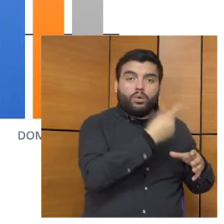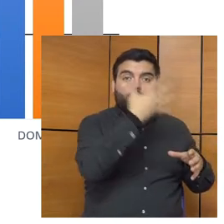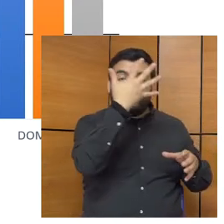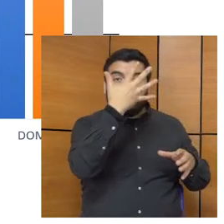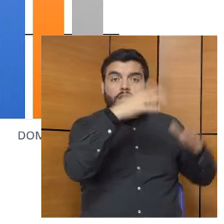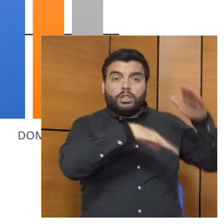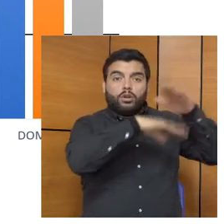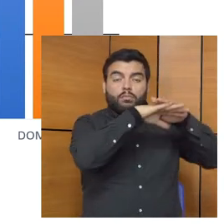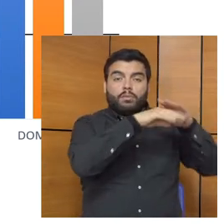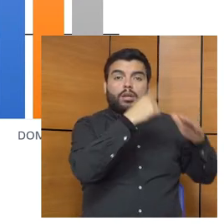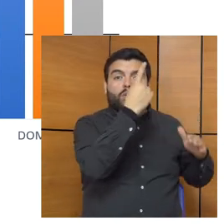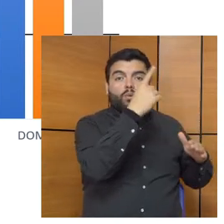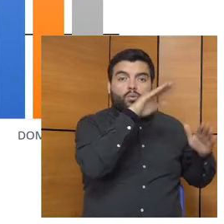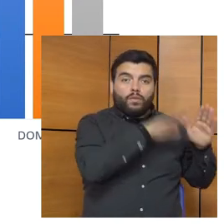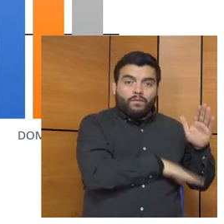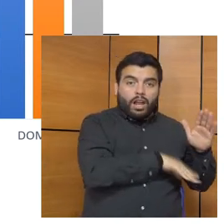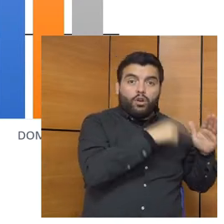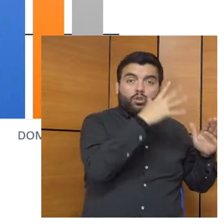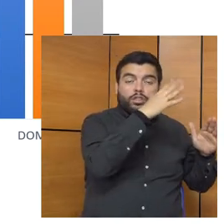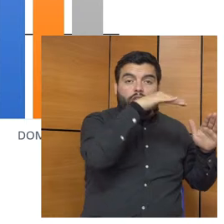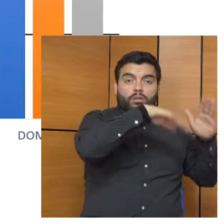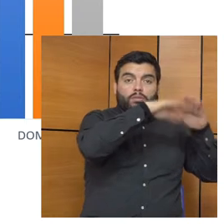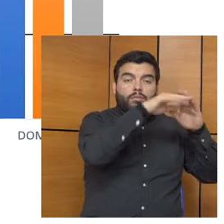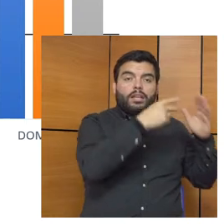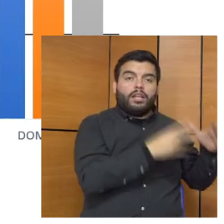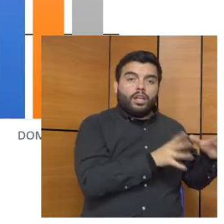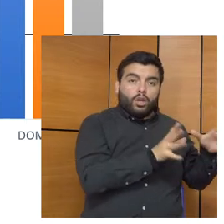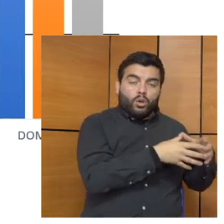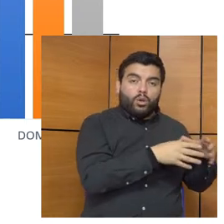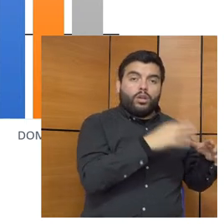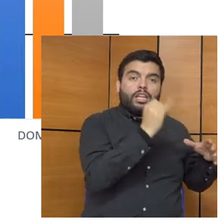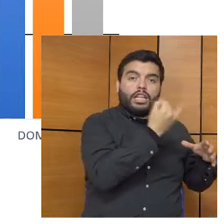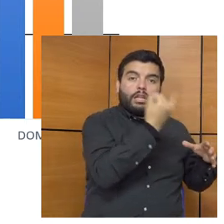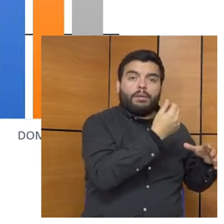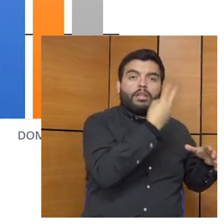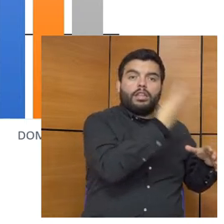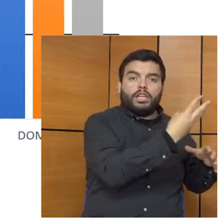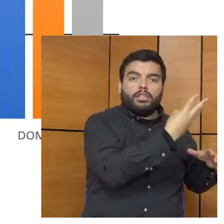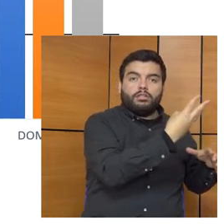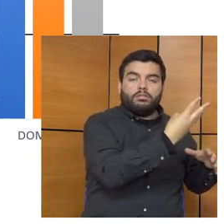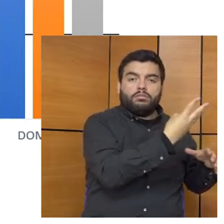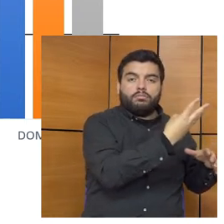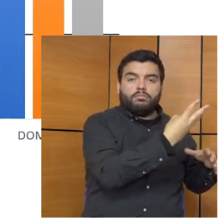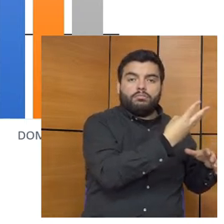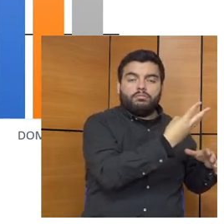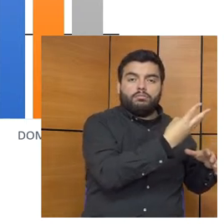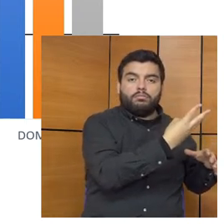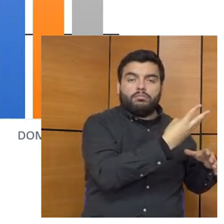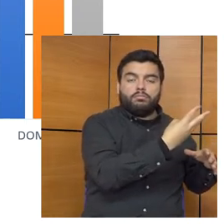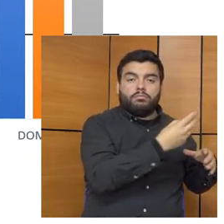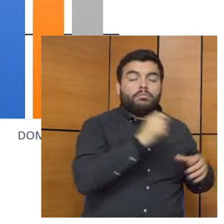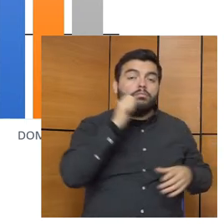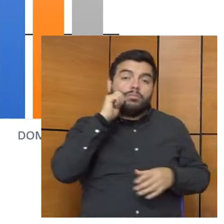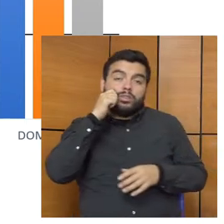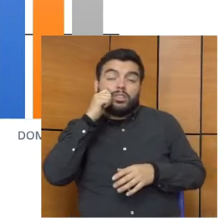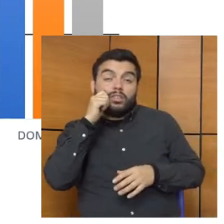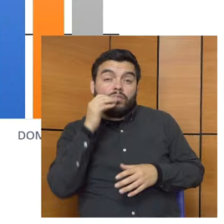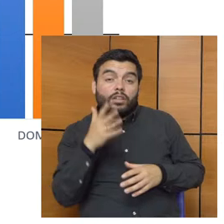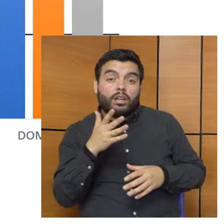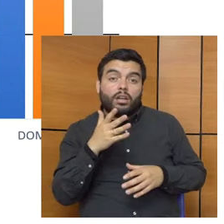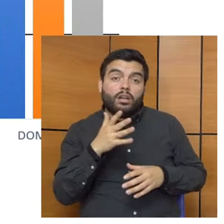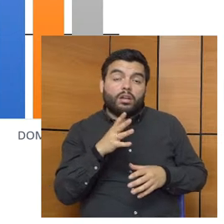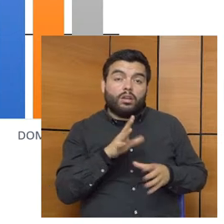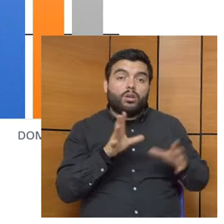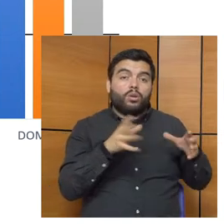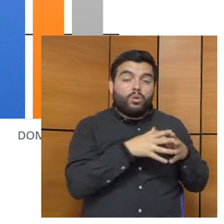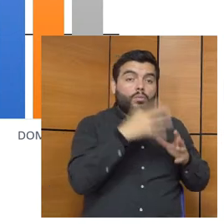el máximo, el 1 el mínimo, 3 el corte. Los independientes ocupan sobre 3. O sea, en